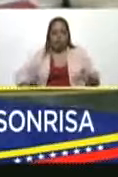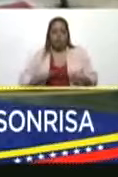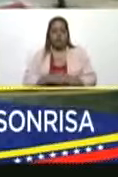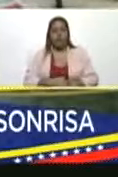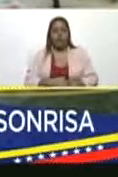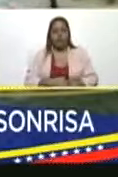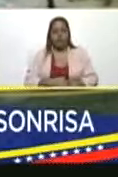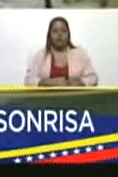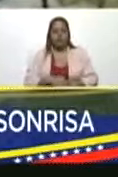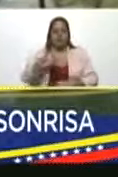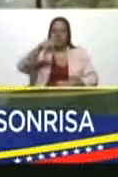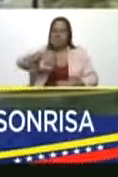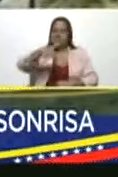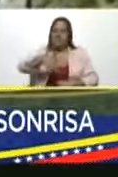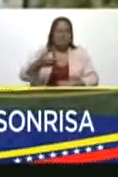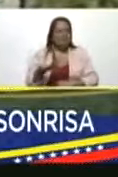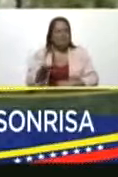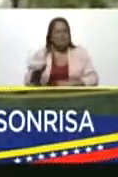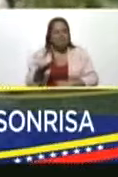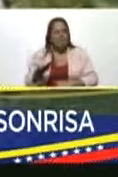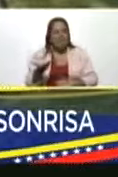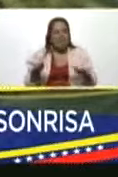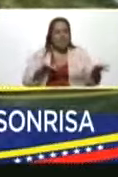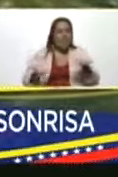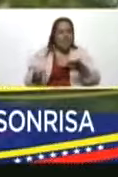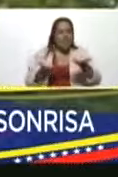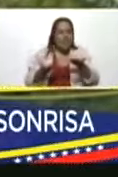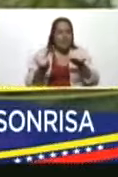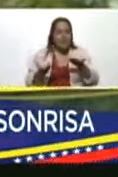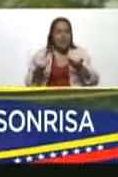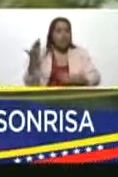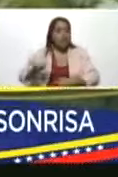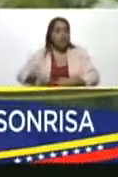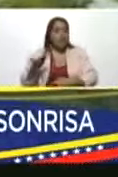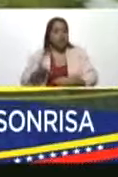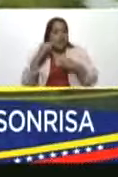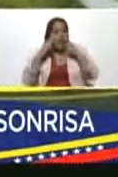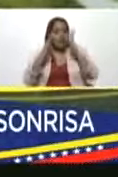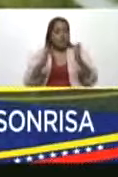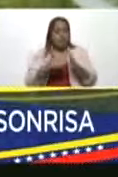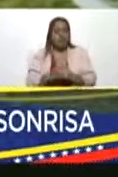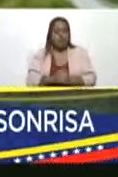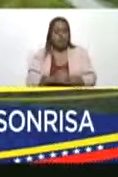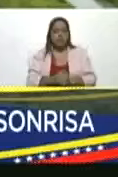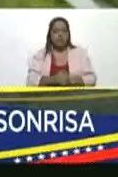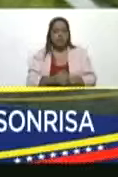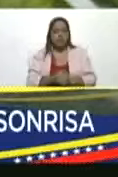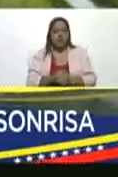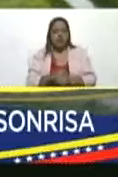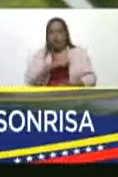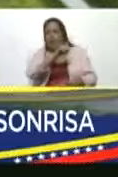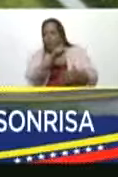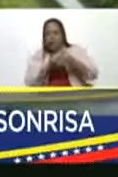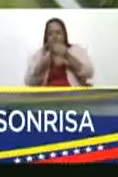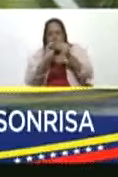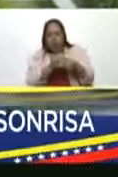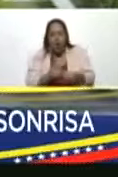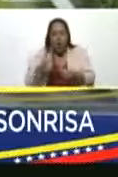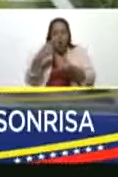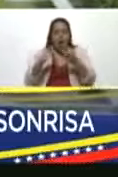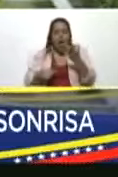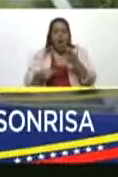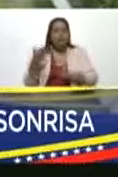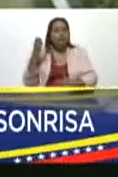Sede que contará con un servicio de primera porque está equipada con equipos de